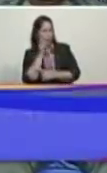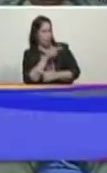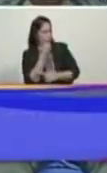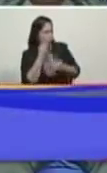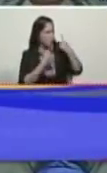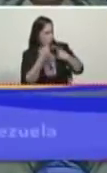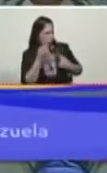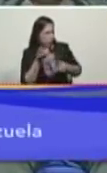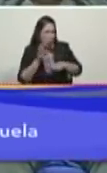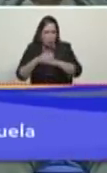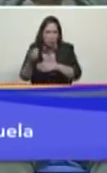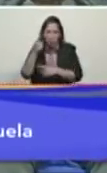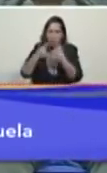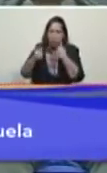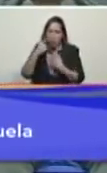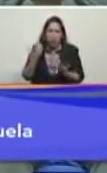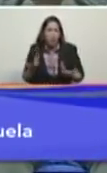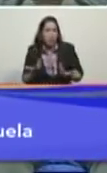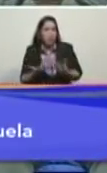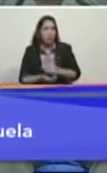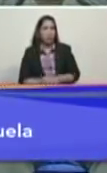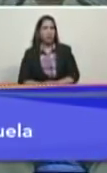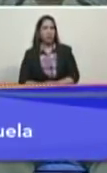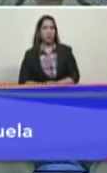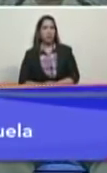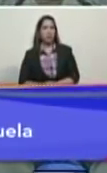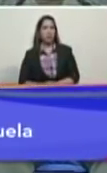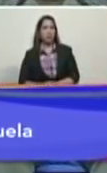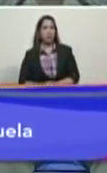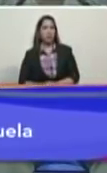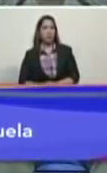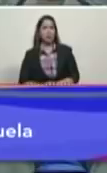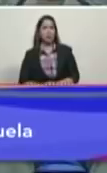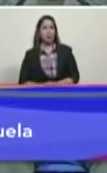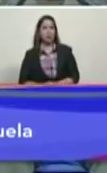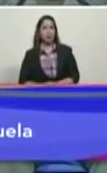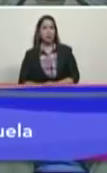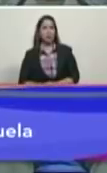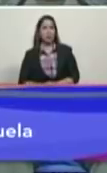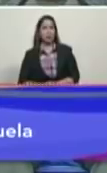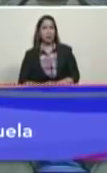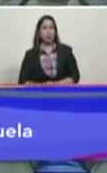llorando? ¿Ah? Se nos ha, como se